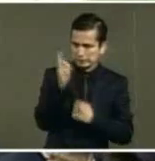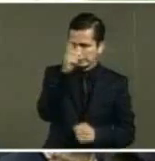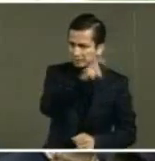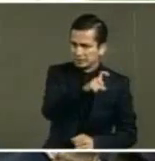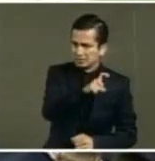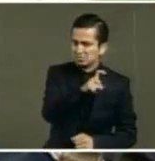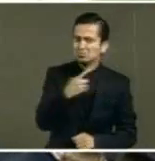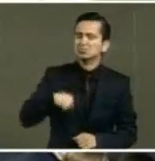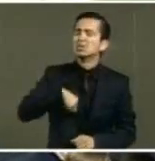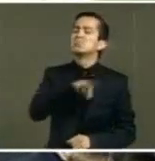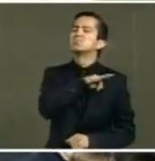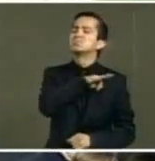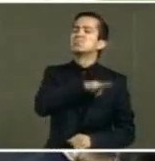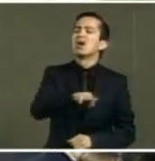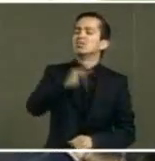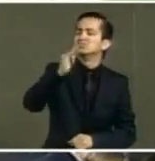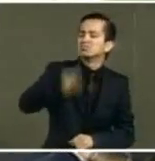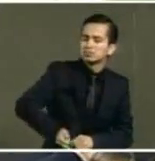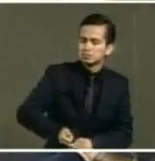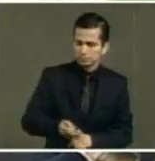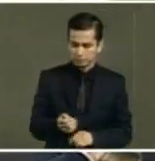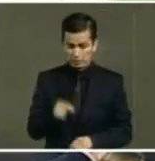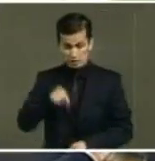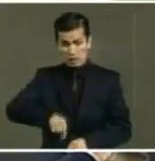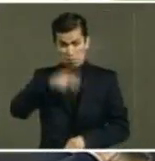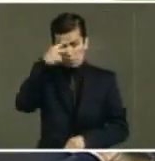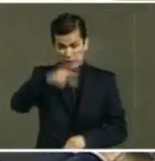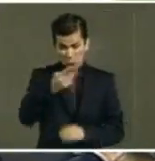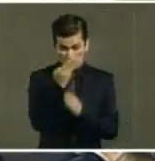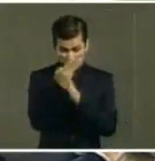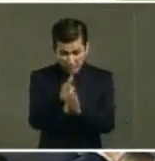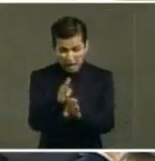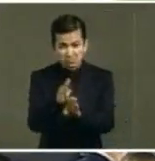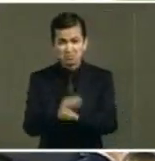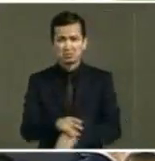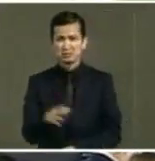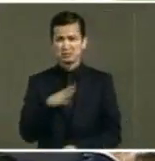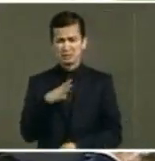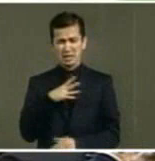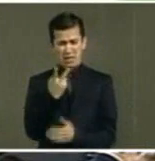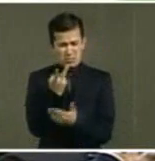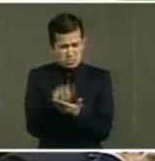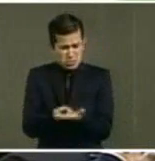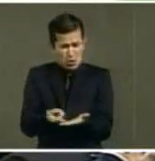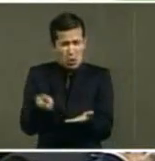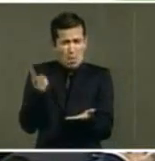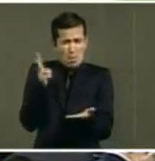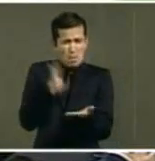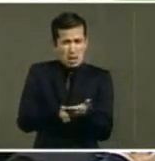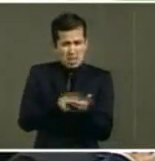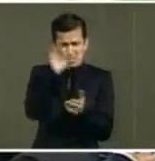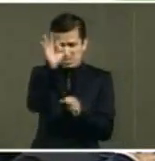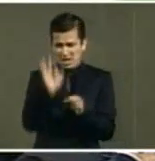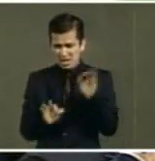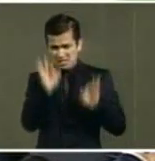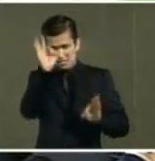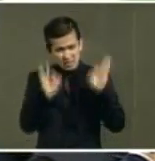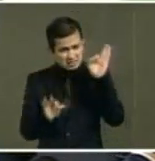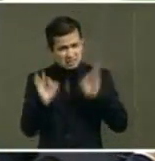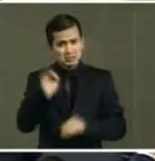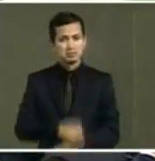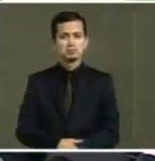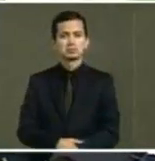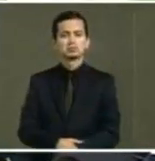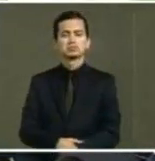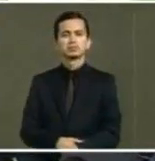banca mexicana tiene un nivel de capitalización de más del doble de lo que está recomendado internacionalmente. La